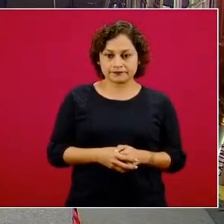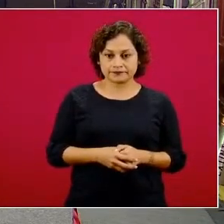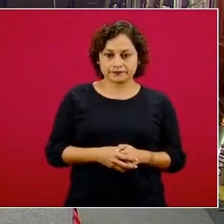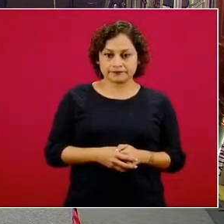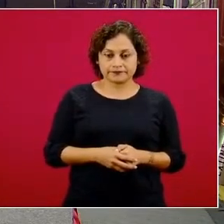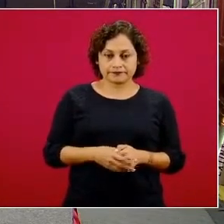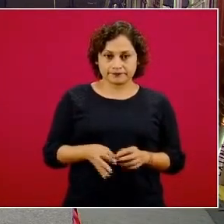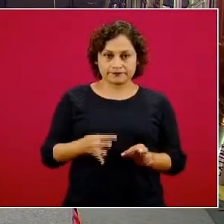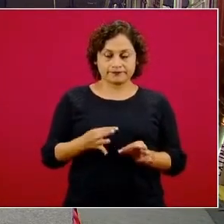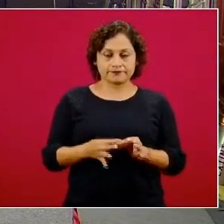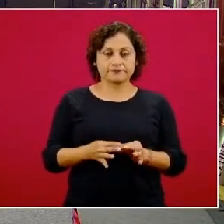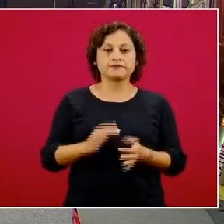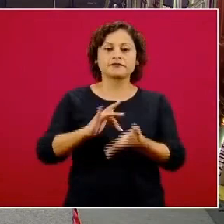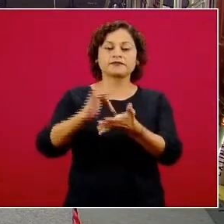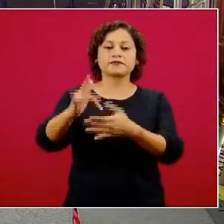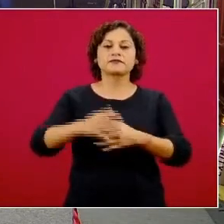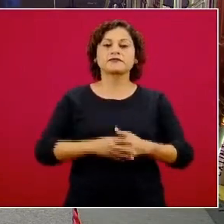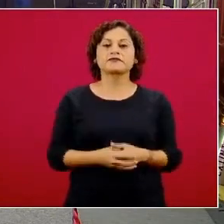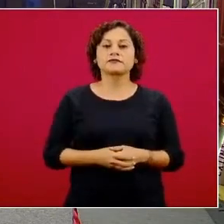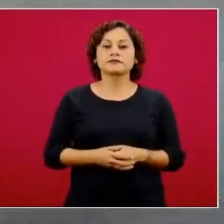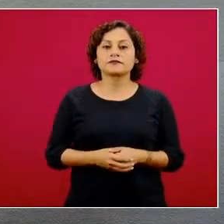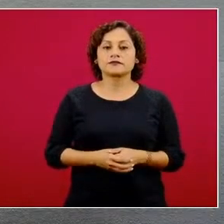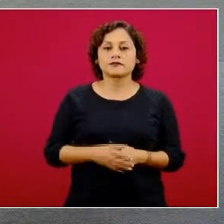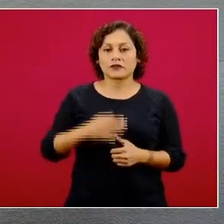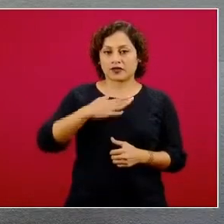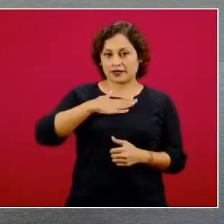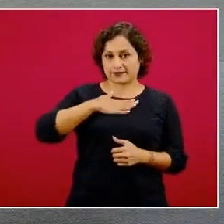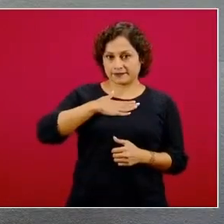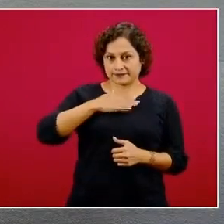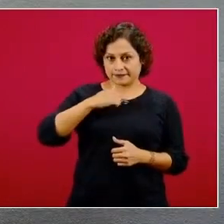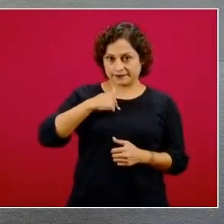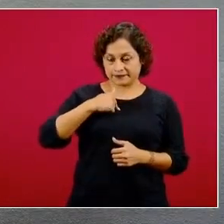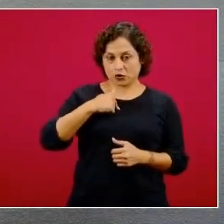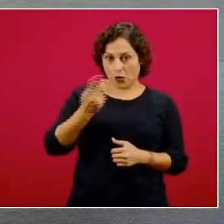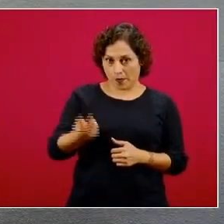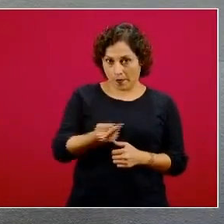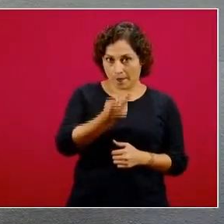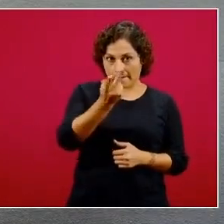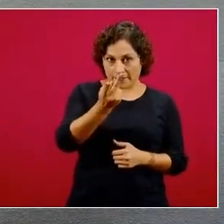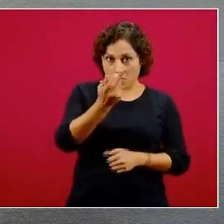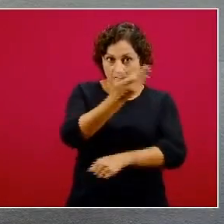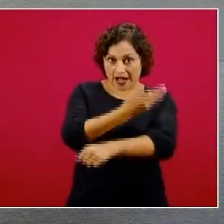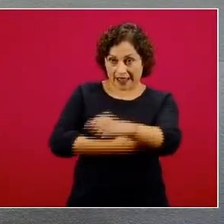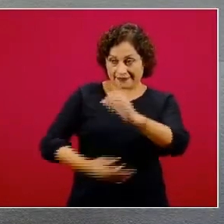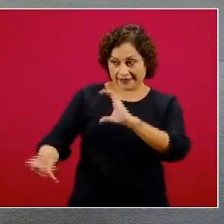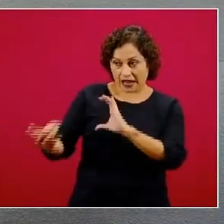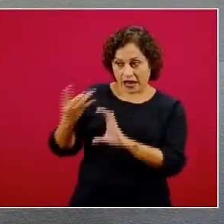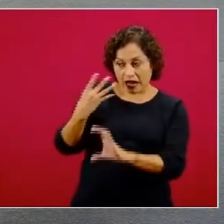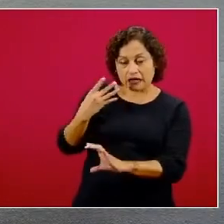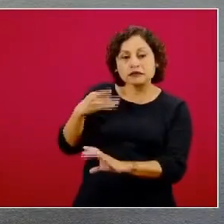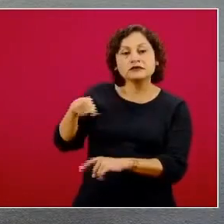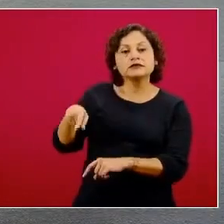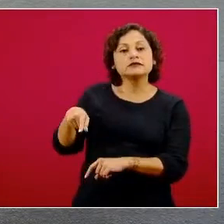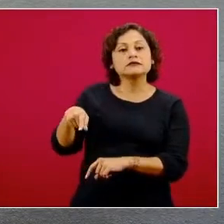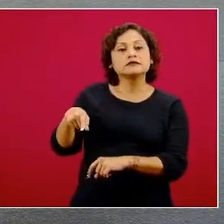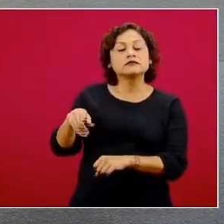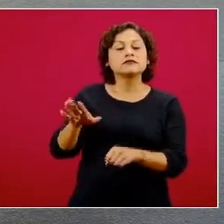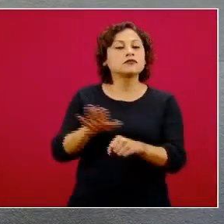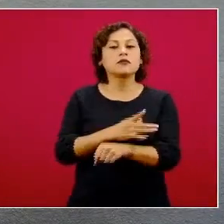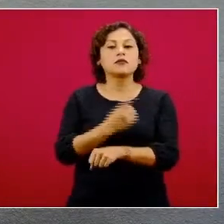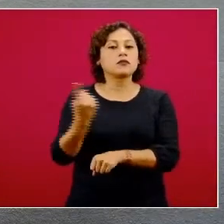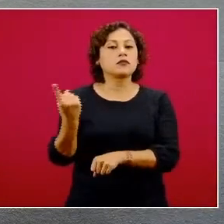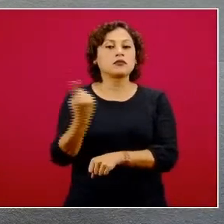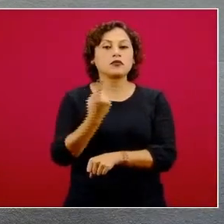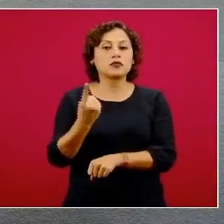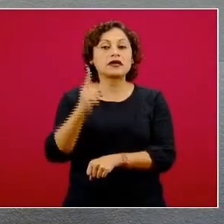Listo. Gracias, ya está. Esta es una pregunta que nos mandaron en la tarde por tweet, que es ¿por qué se permitió el maratón